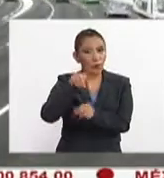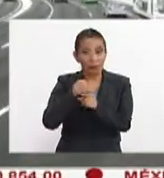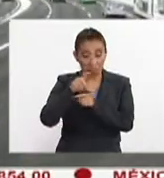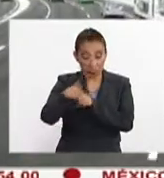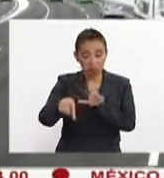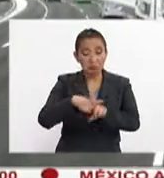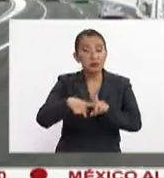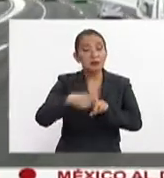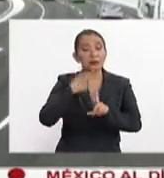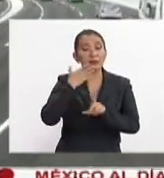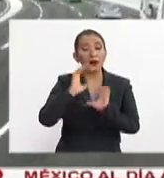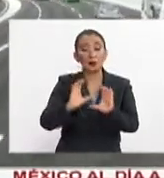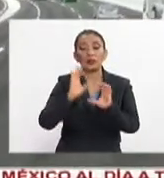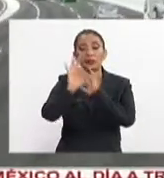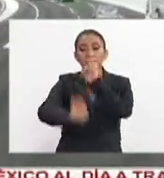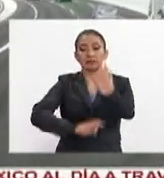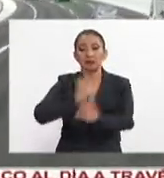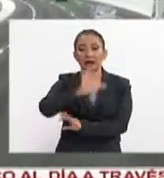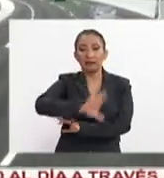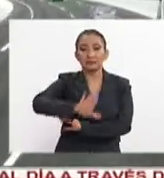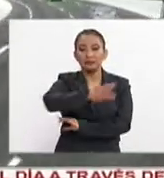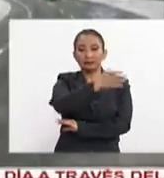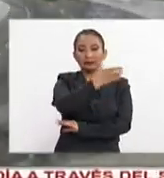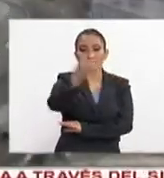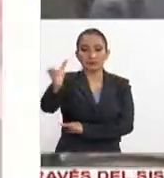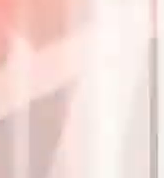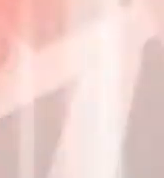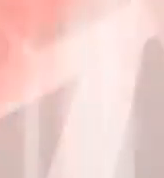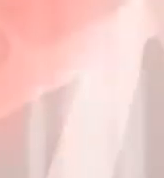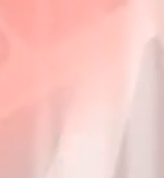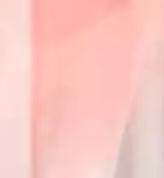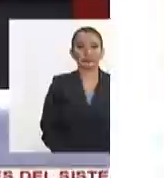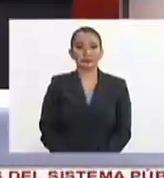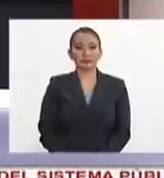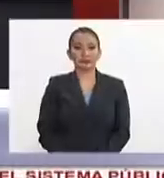impacto positivo en el cuidado del medio ambiente.